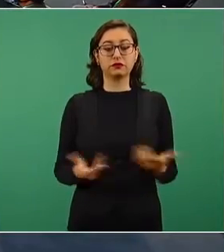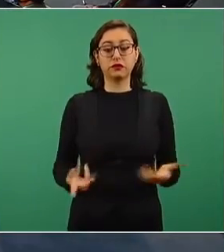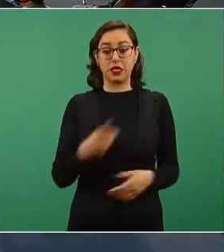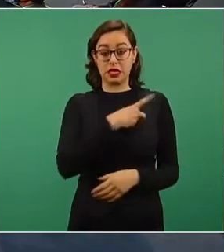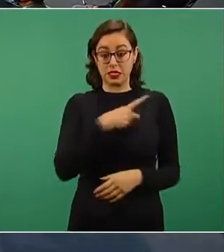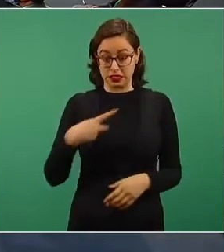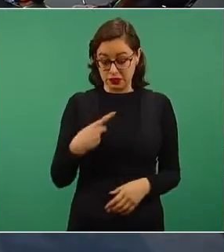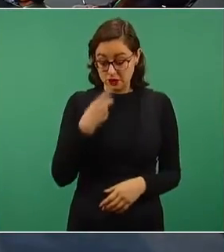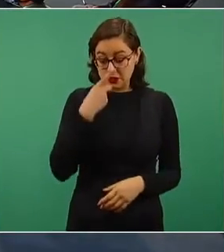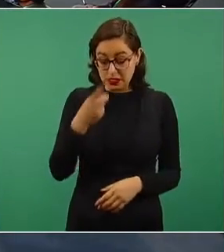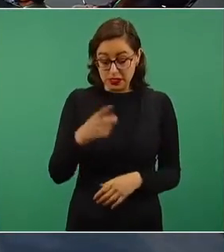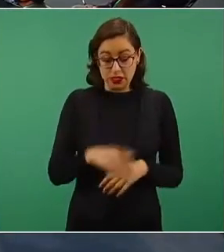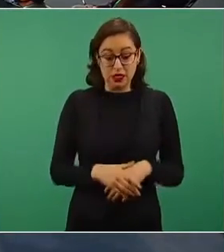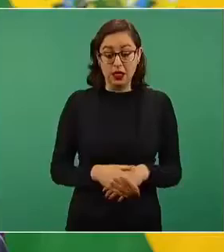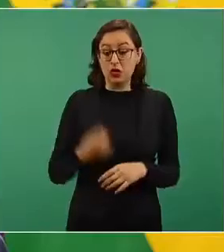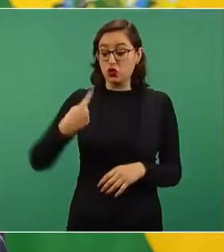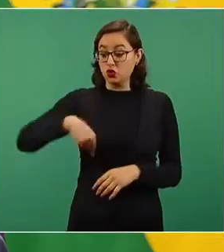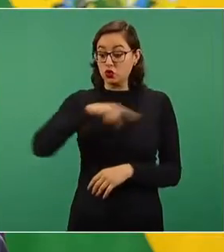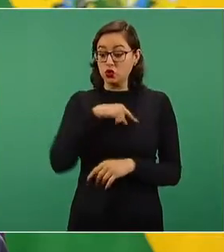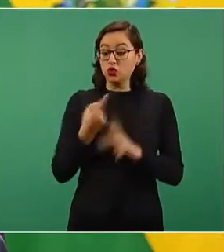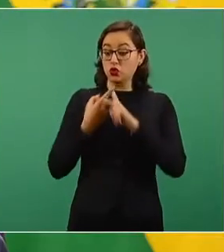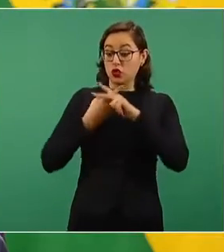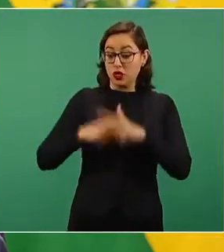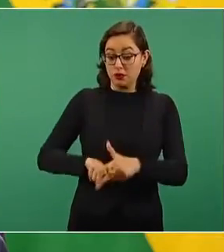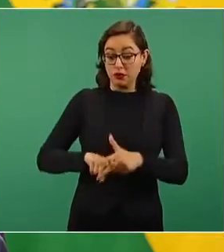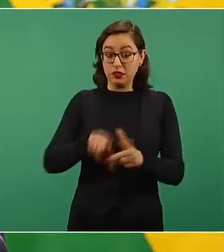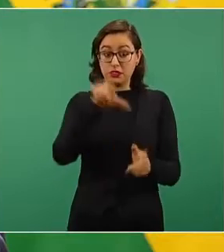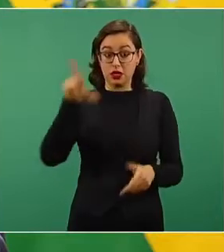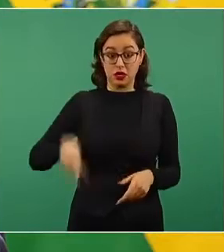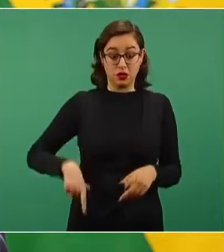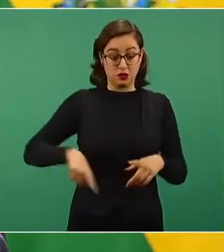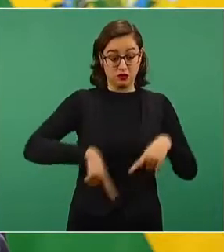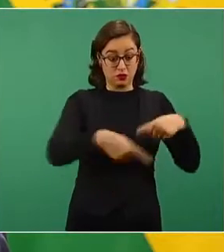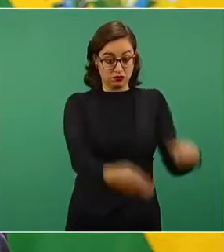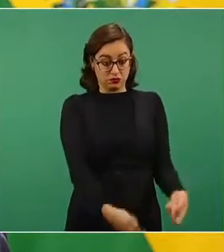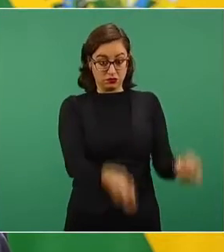había suscrito ningún contrato de compra de vacunas.